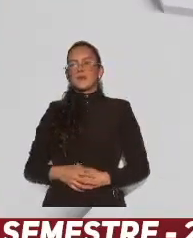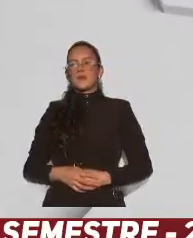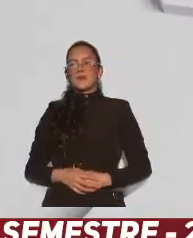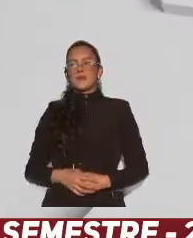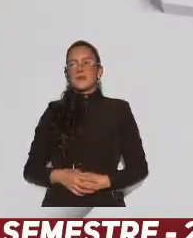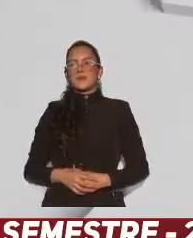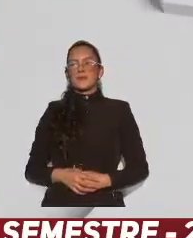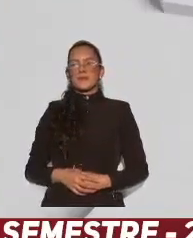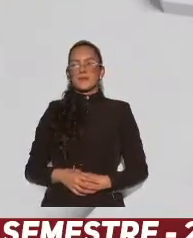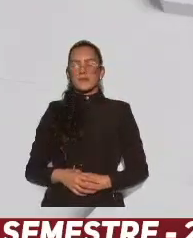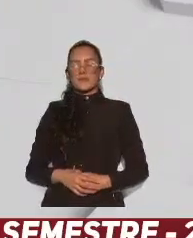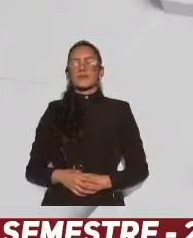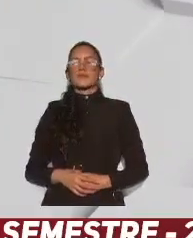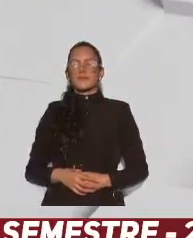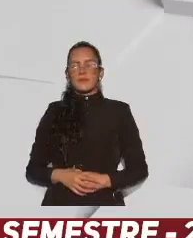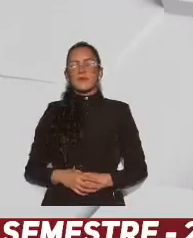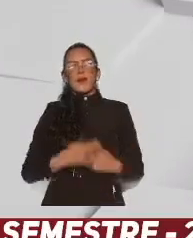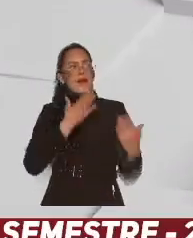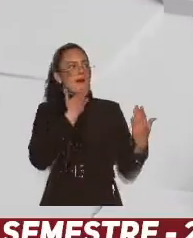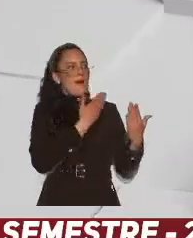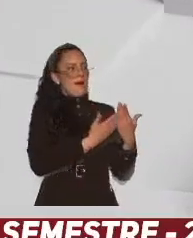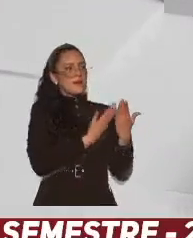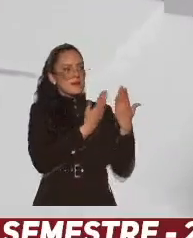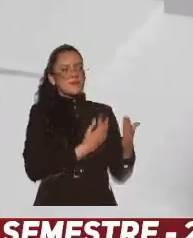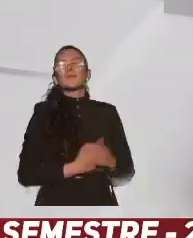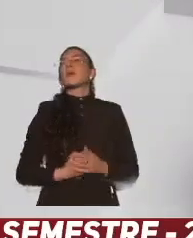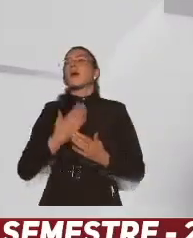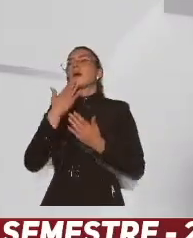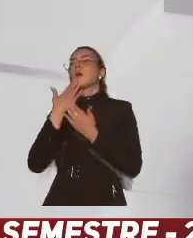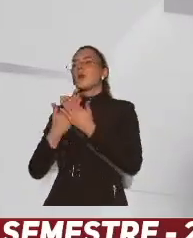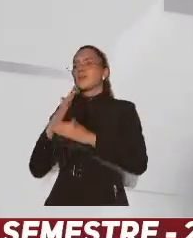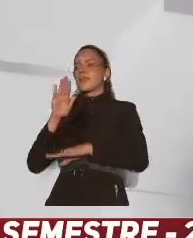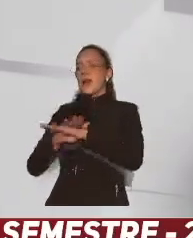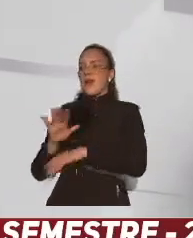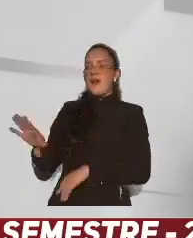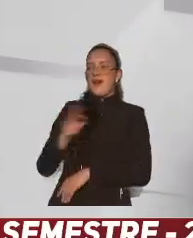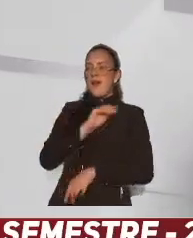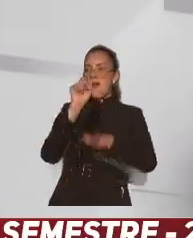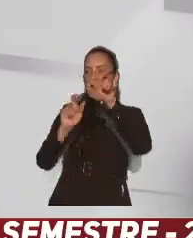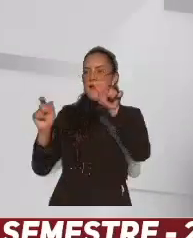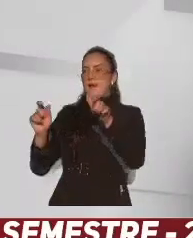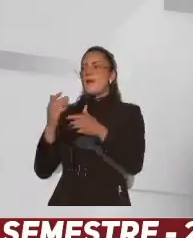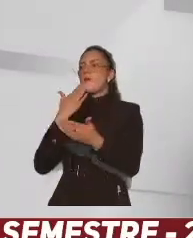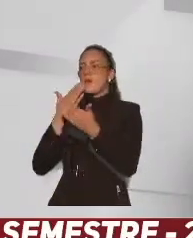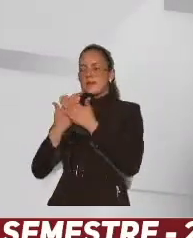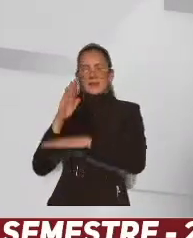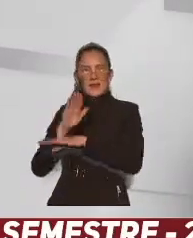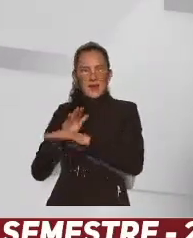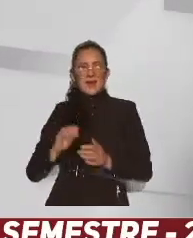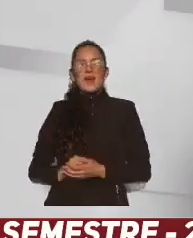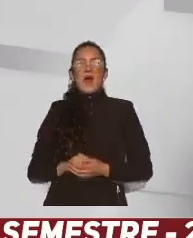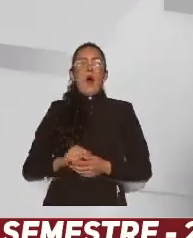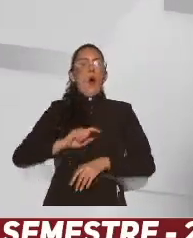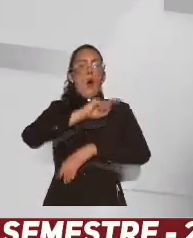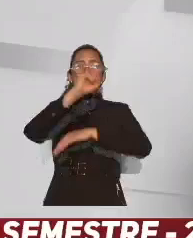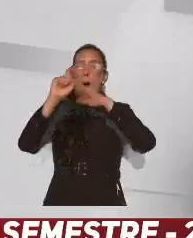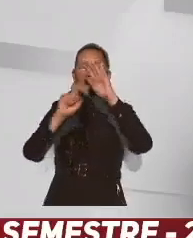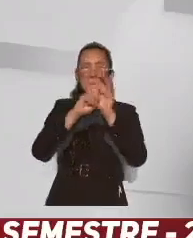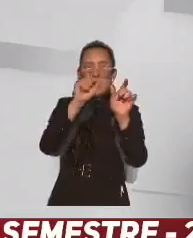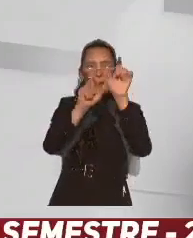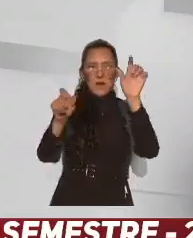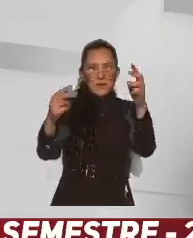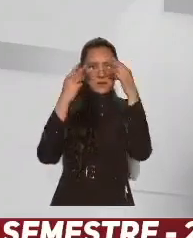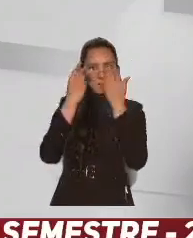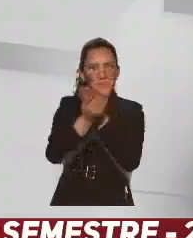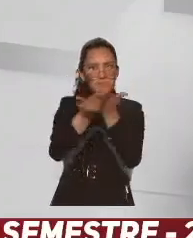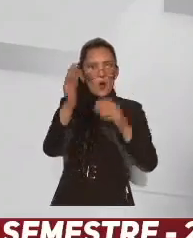Aló. Otra, gracias. Buenas tardes para todo el personal que se encuentra aquí en el auditorio y para todos los colombianos que